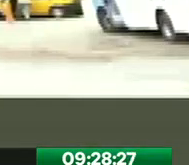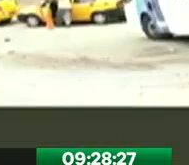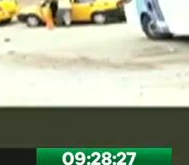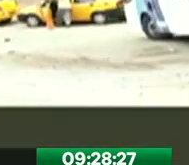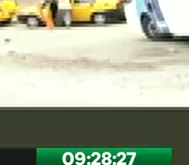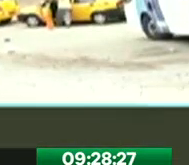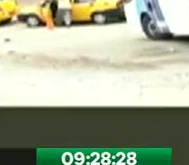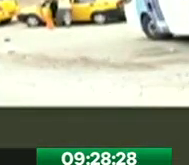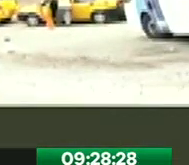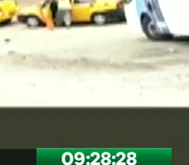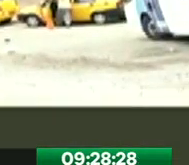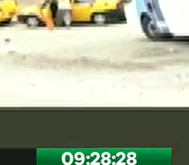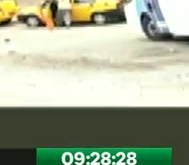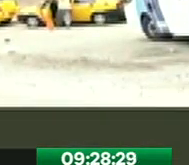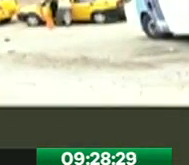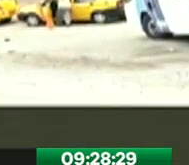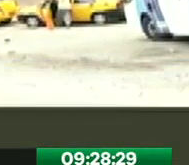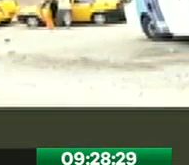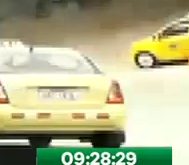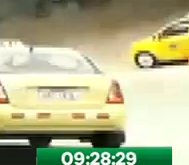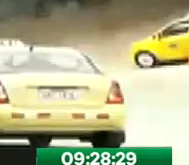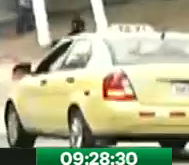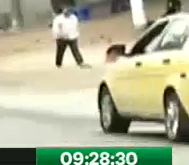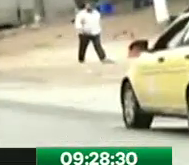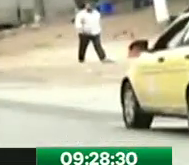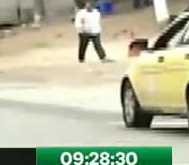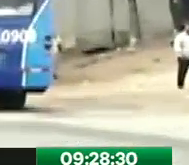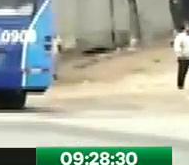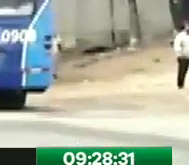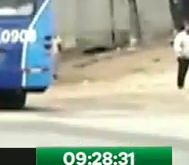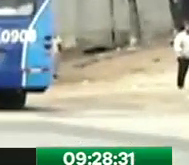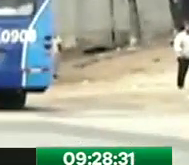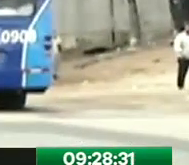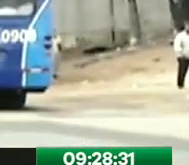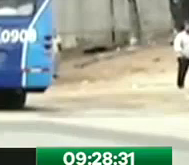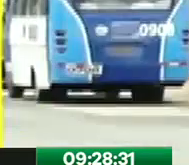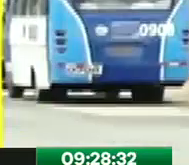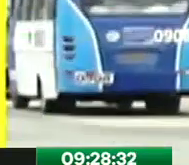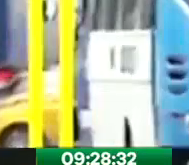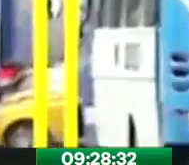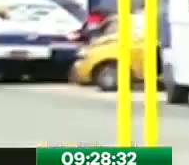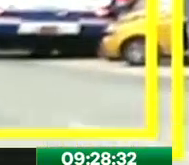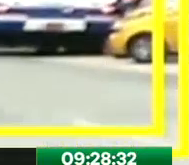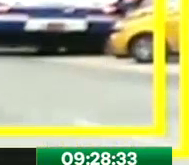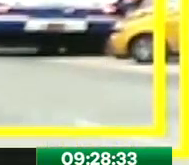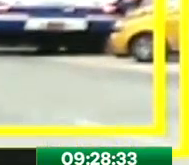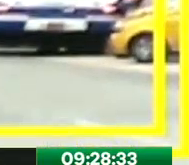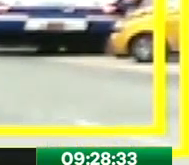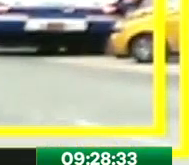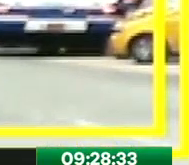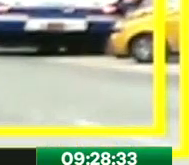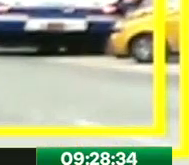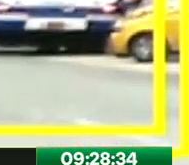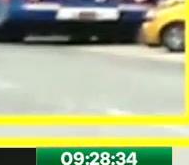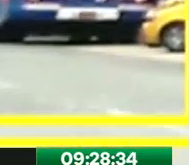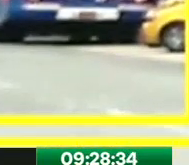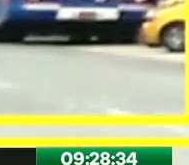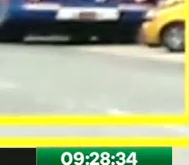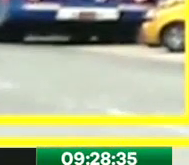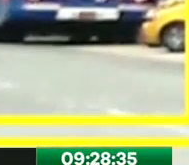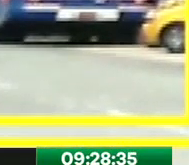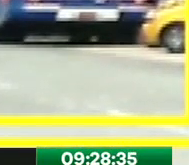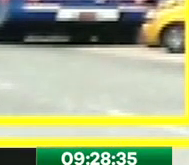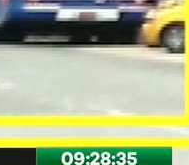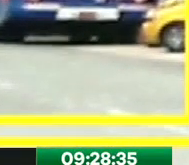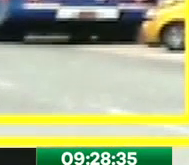Ahí está, y la tiene marcada ahí precisamente lo que sucede. Acá está, mire usted, ahí está, para tenerlo más gráfico. Ahí está, mire, con